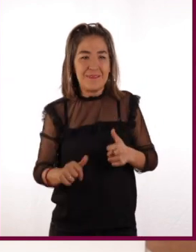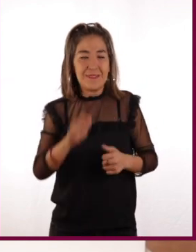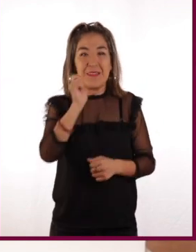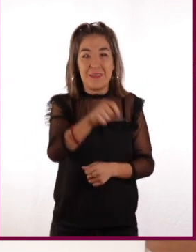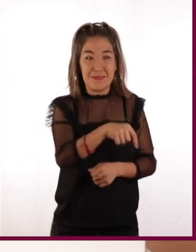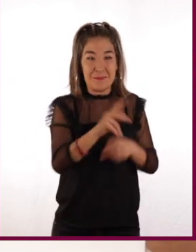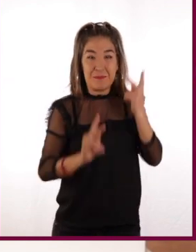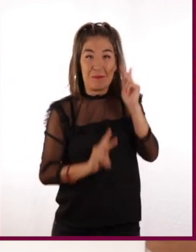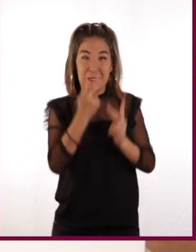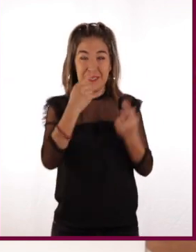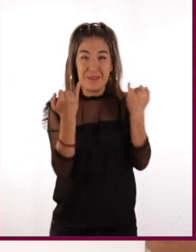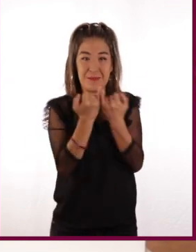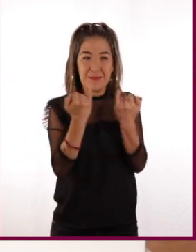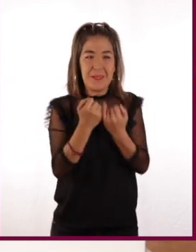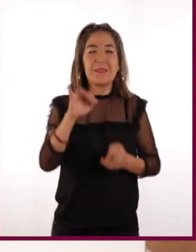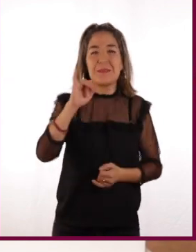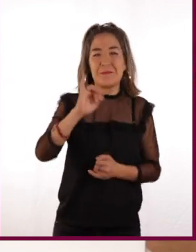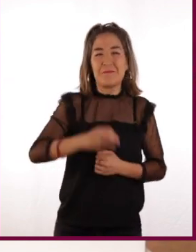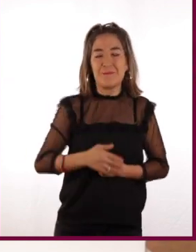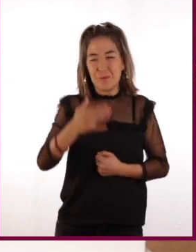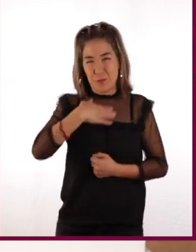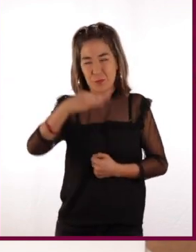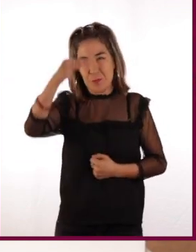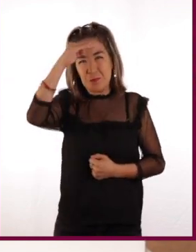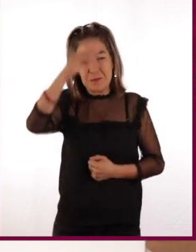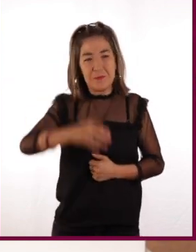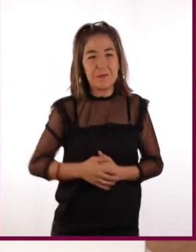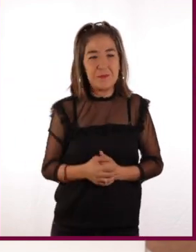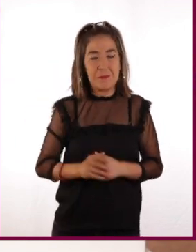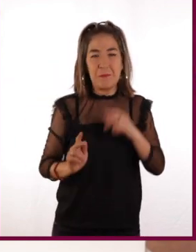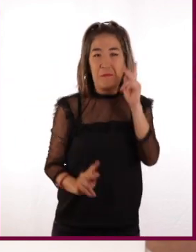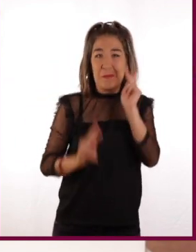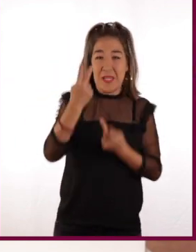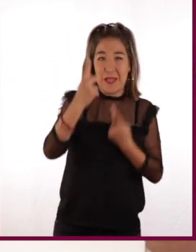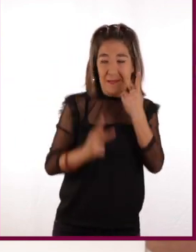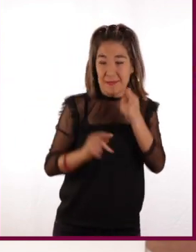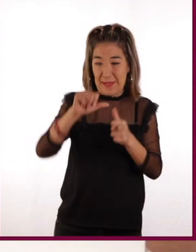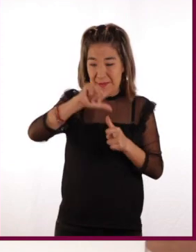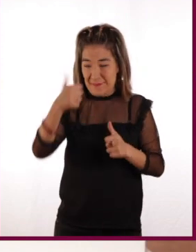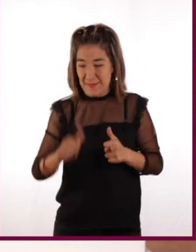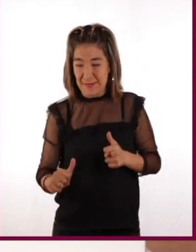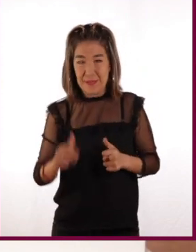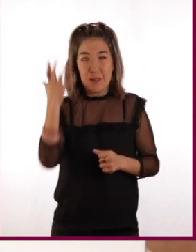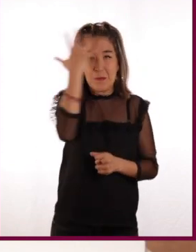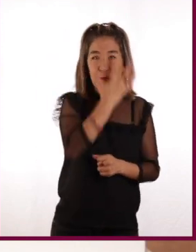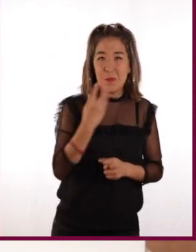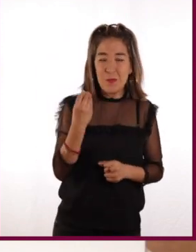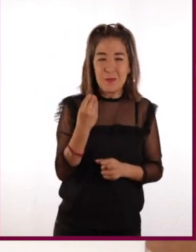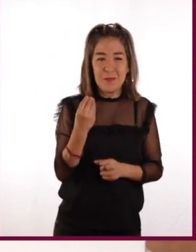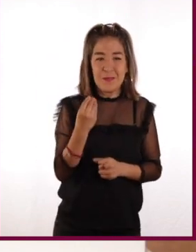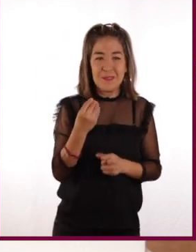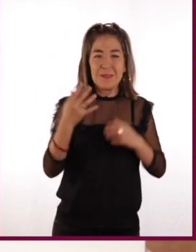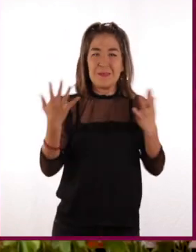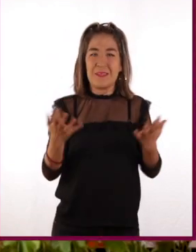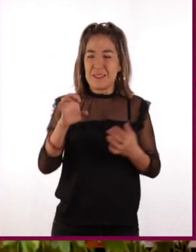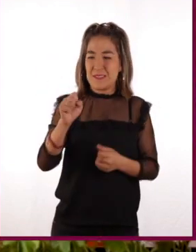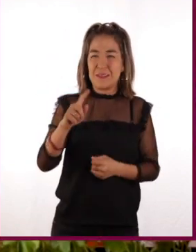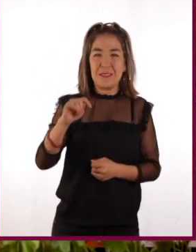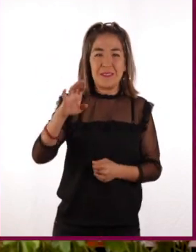Me imagino que esas plantas tienen algo que ver, ¿no? A ver, déjame adivinar. A ver. Plantas, arte,